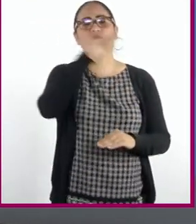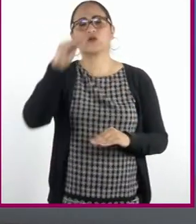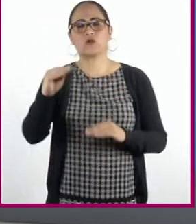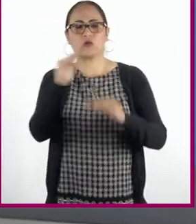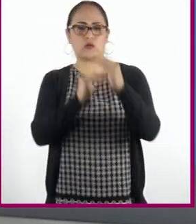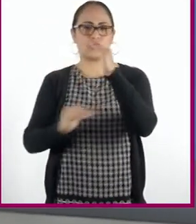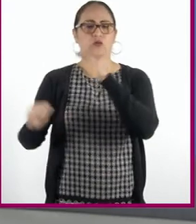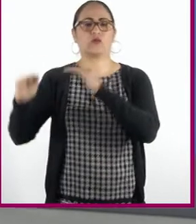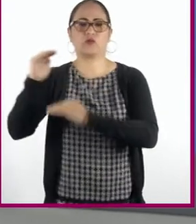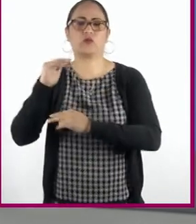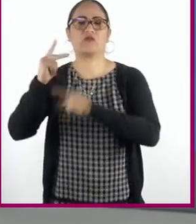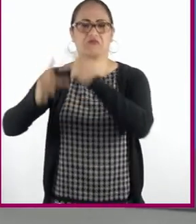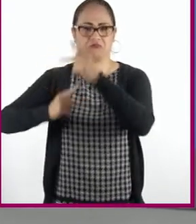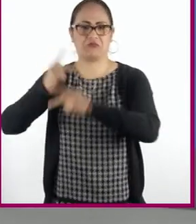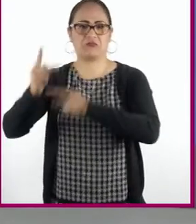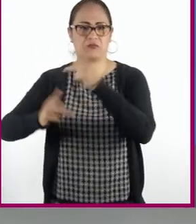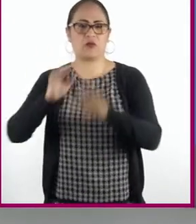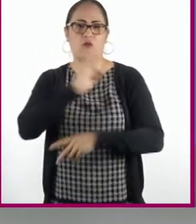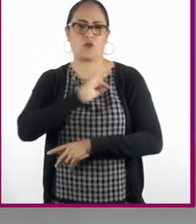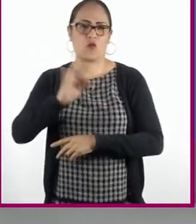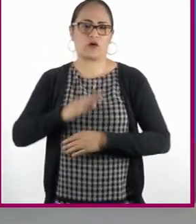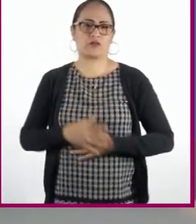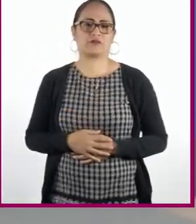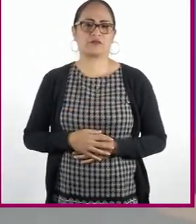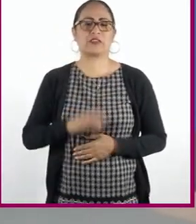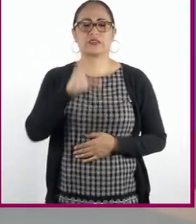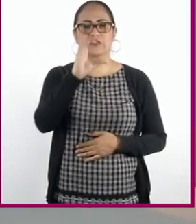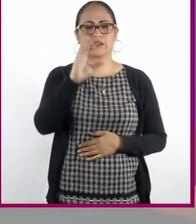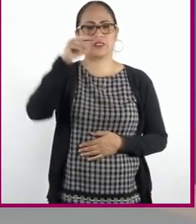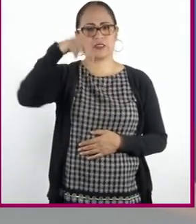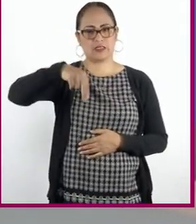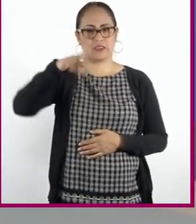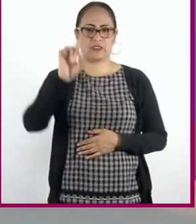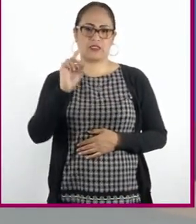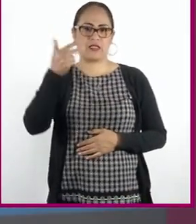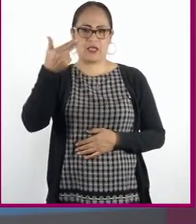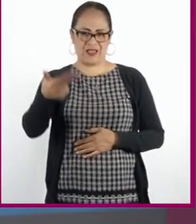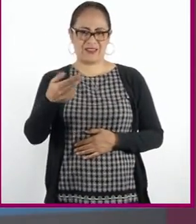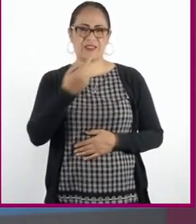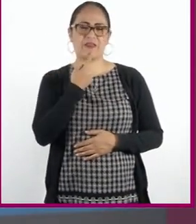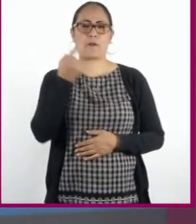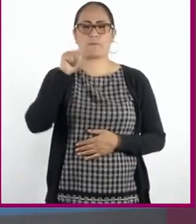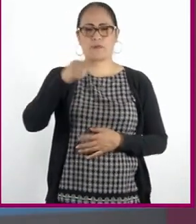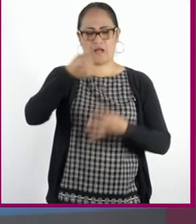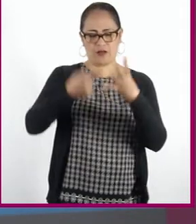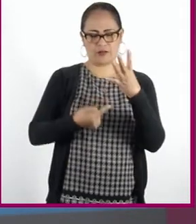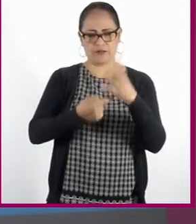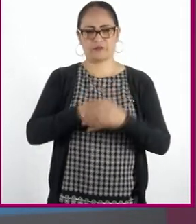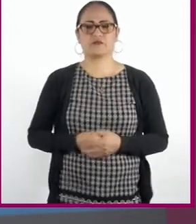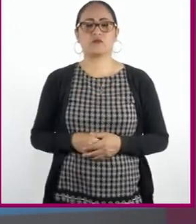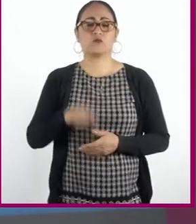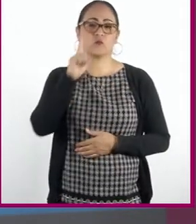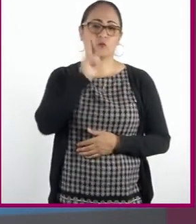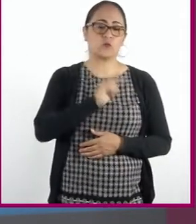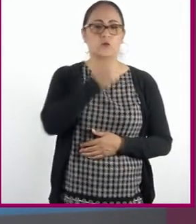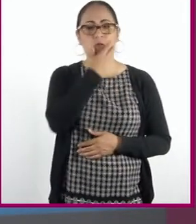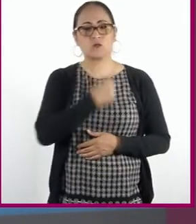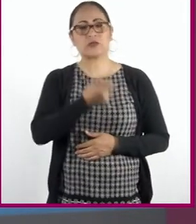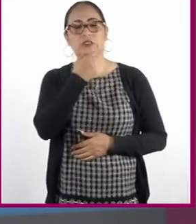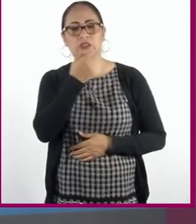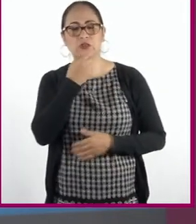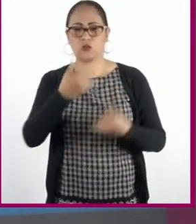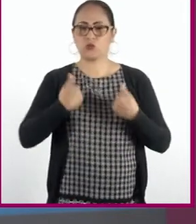organismo superior. Usualmente es la CNDH quien recibe estas quejas. Para niñas, niños y adolescentes